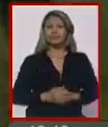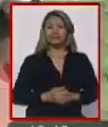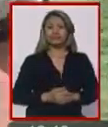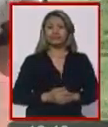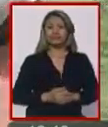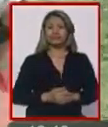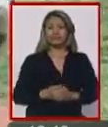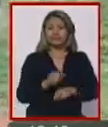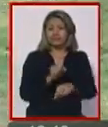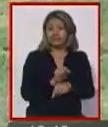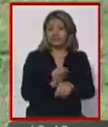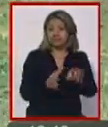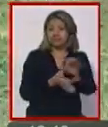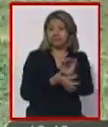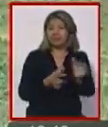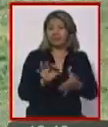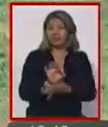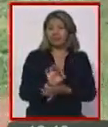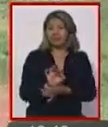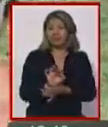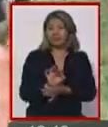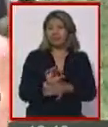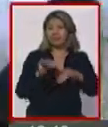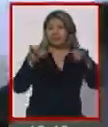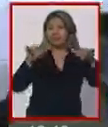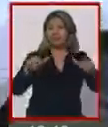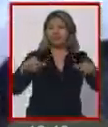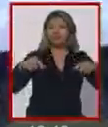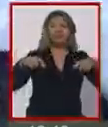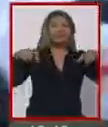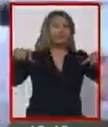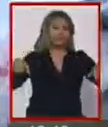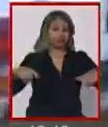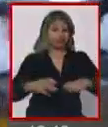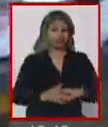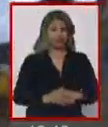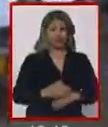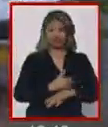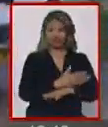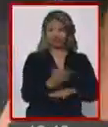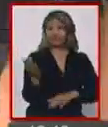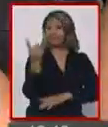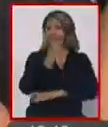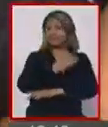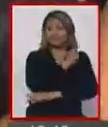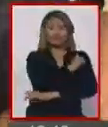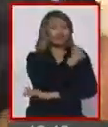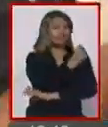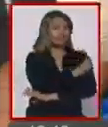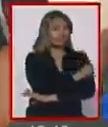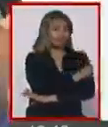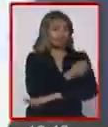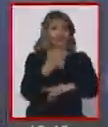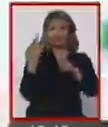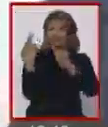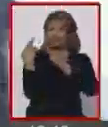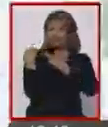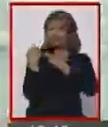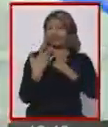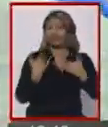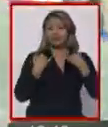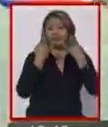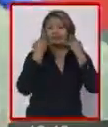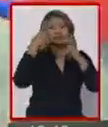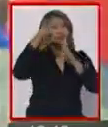Están manillados, boca para abajo en la cancha. Se espera que en el transcurso del día las autoridades pertinentes brinden